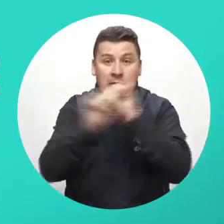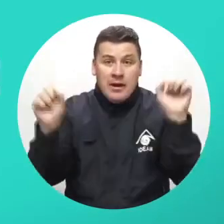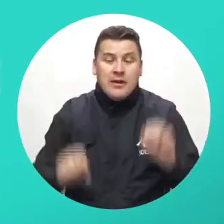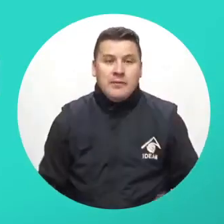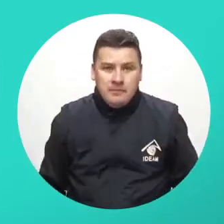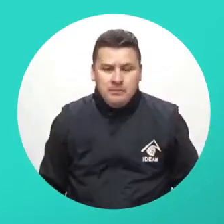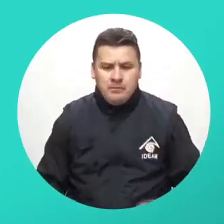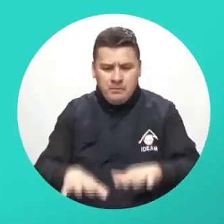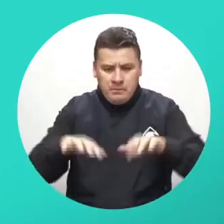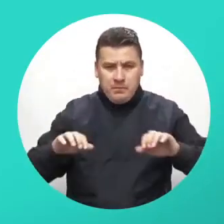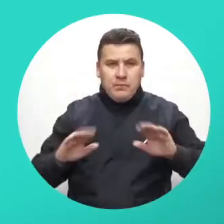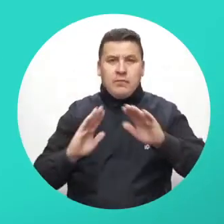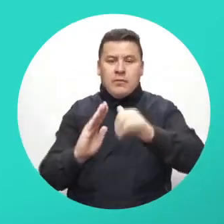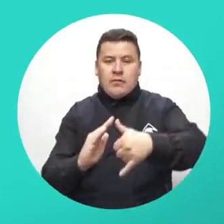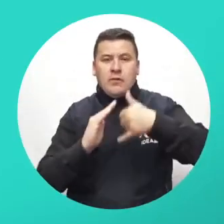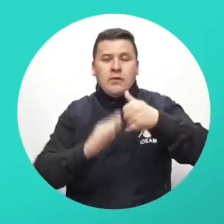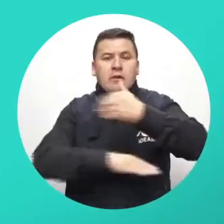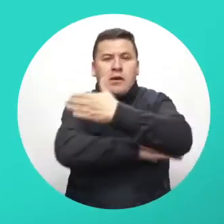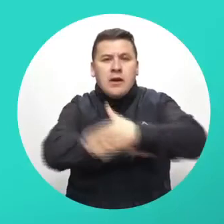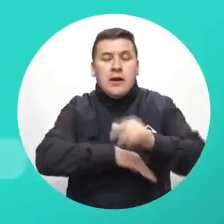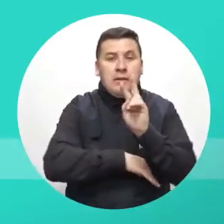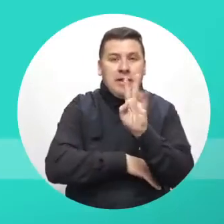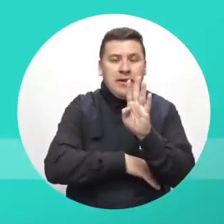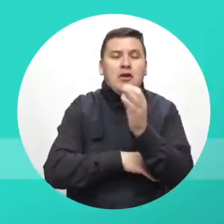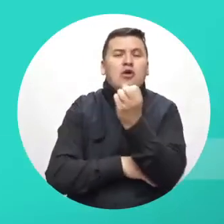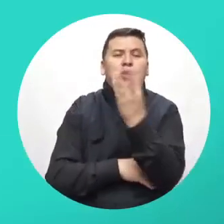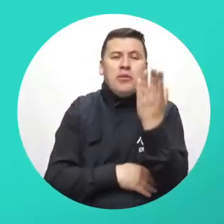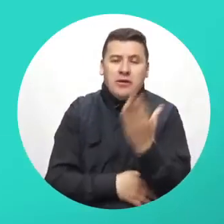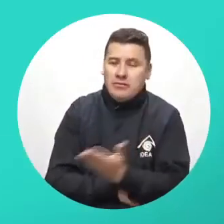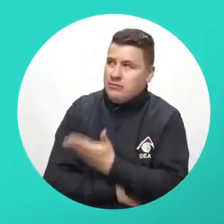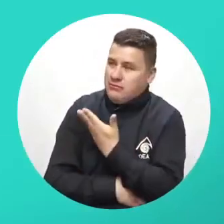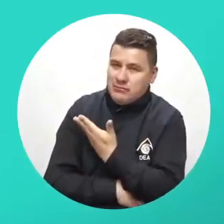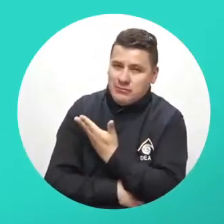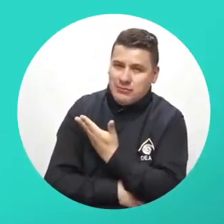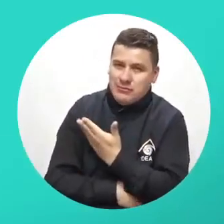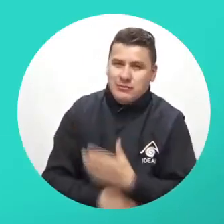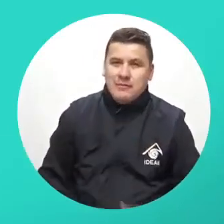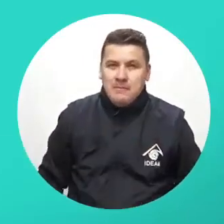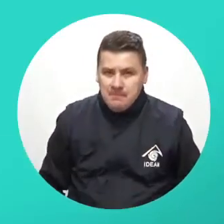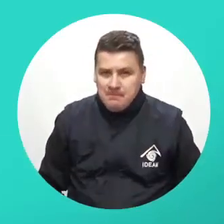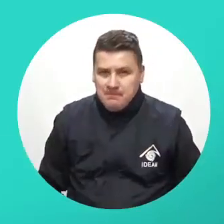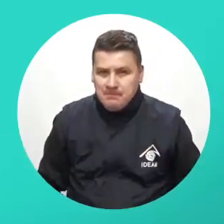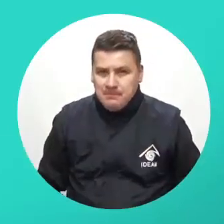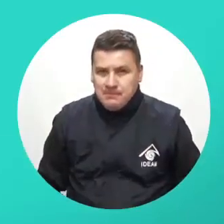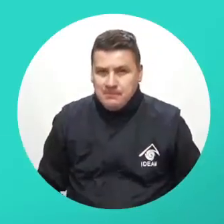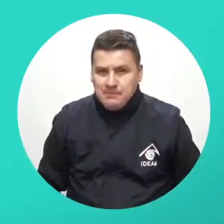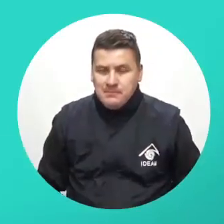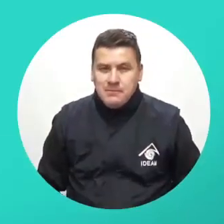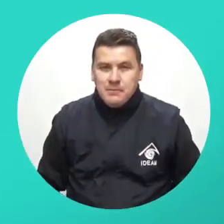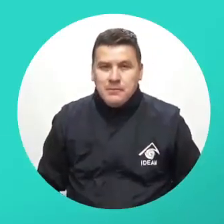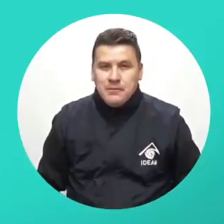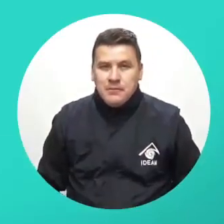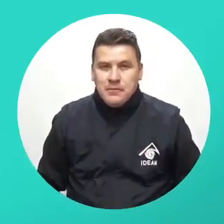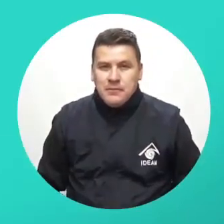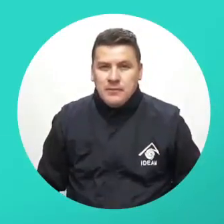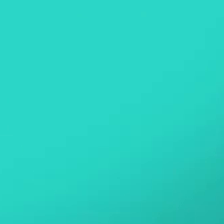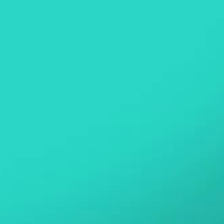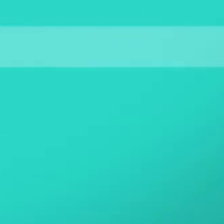2018, el próximo 23 de mayo a las 9 de la mañana, en el Auditorio IDEAM, calle 25D, número